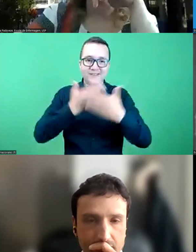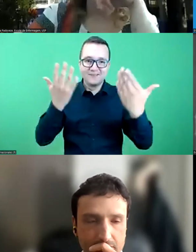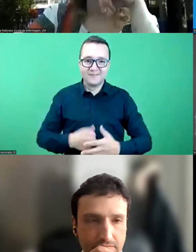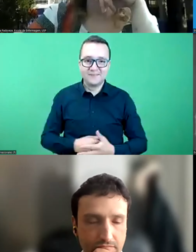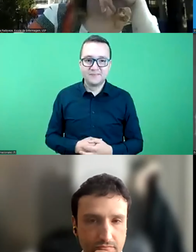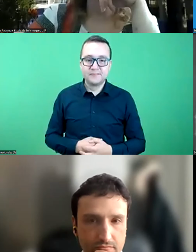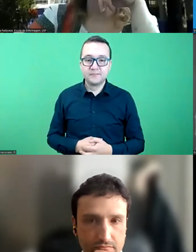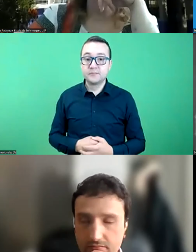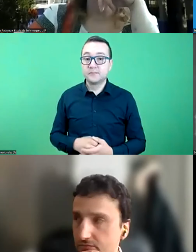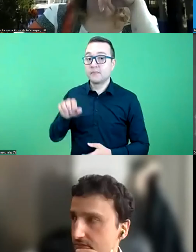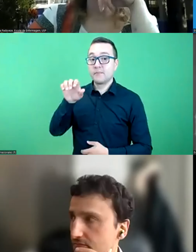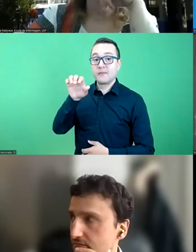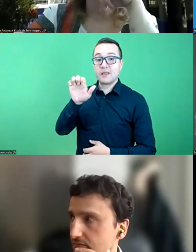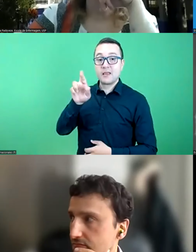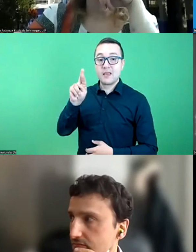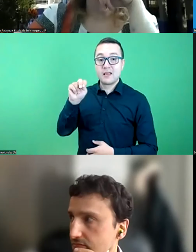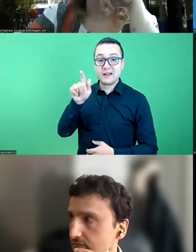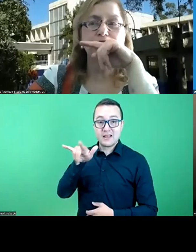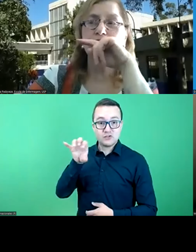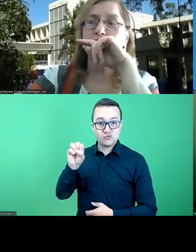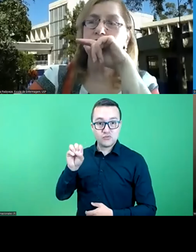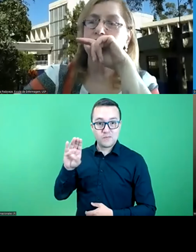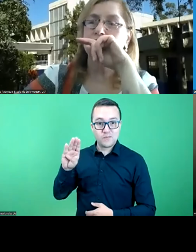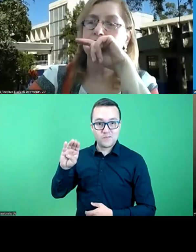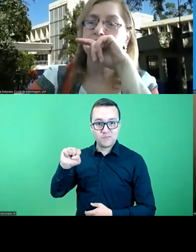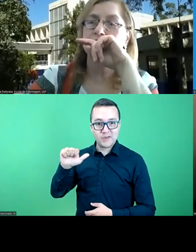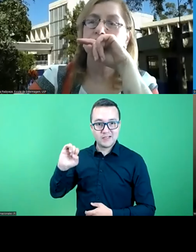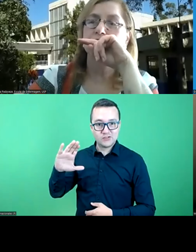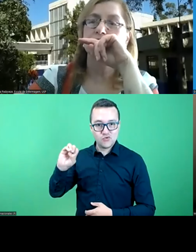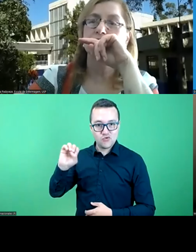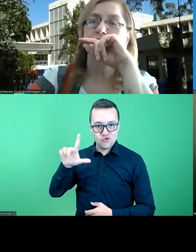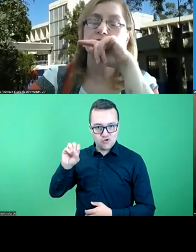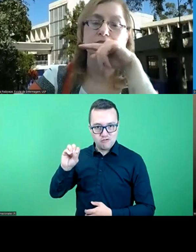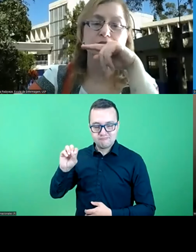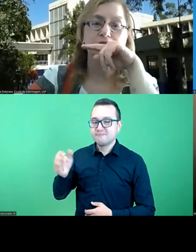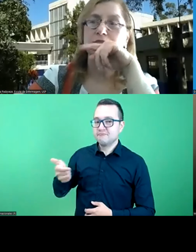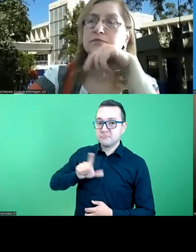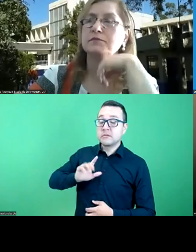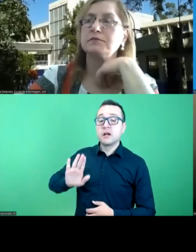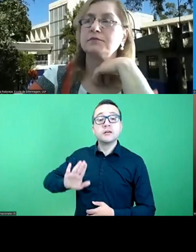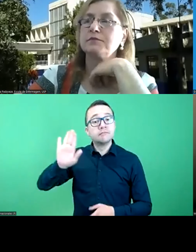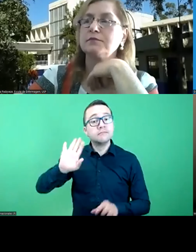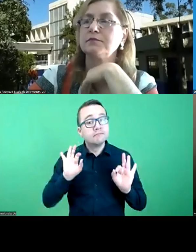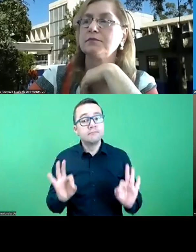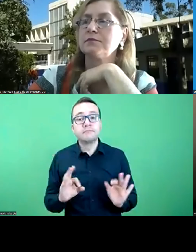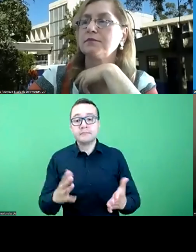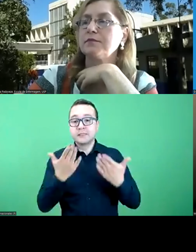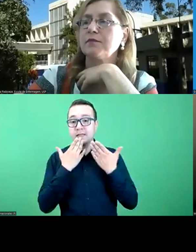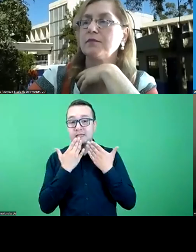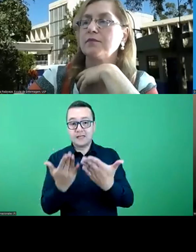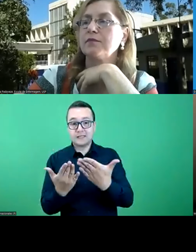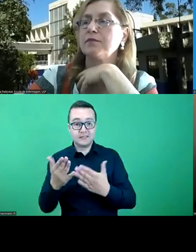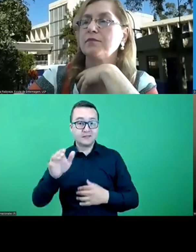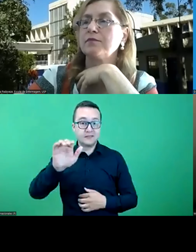Bueno, muchísimas gracias. Bueno, quiero felicitar a Evangelina y a